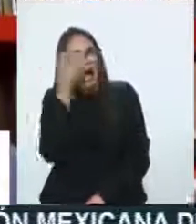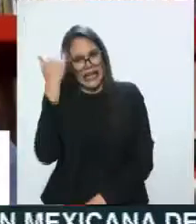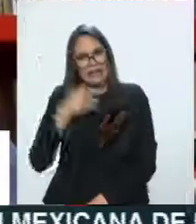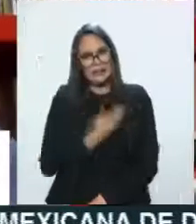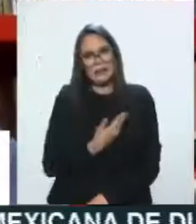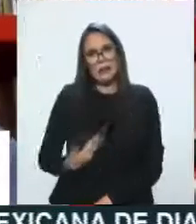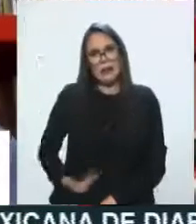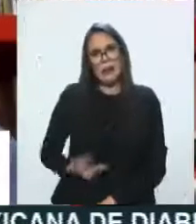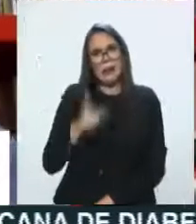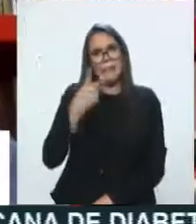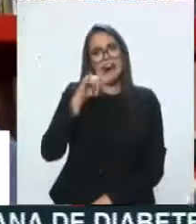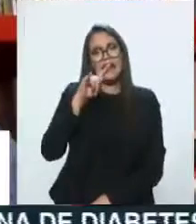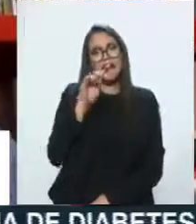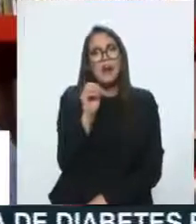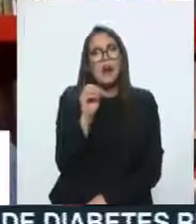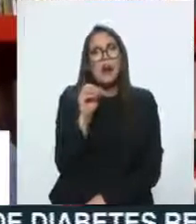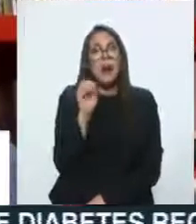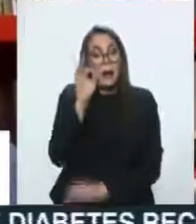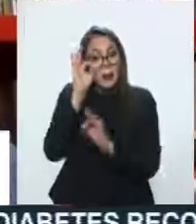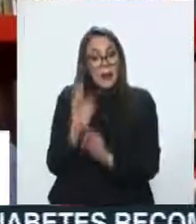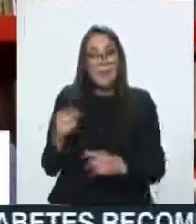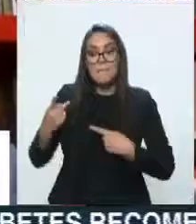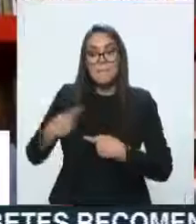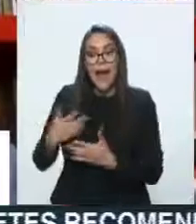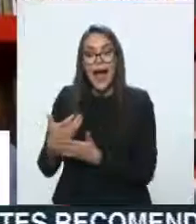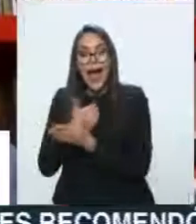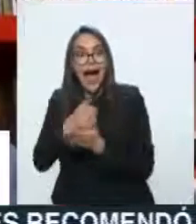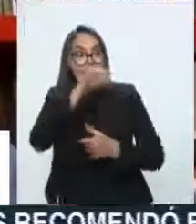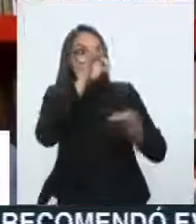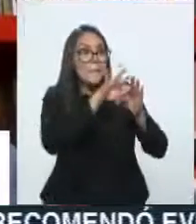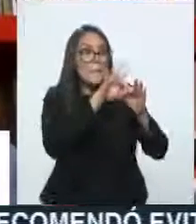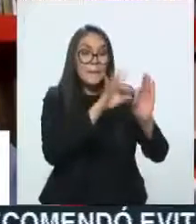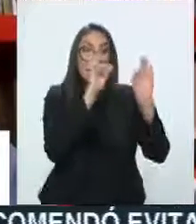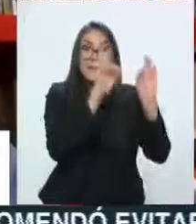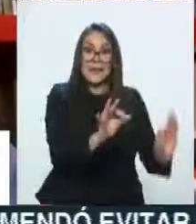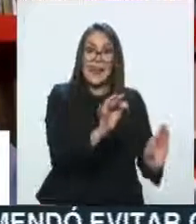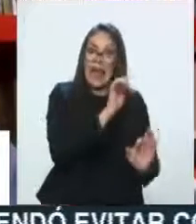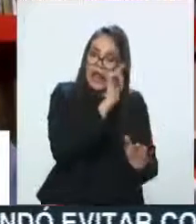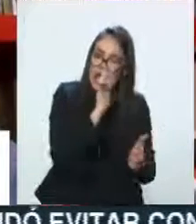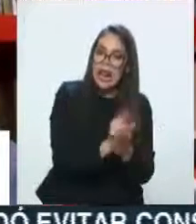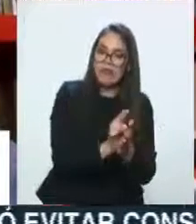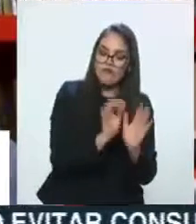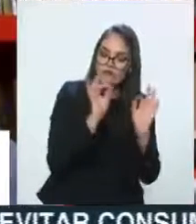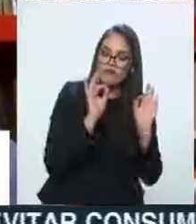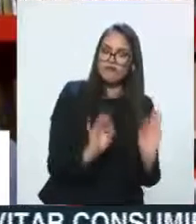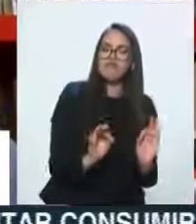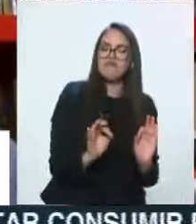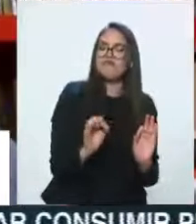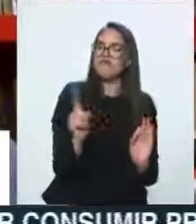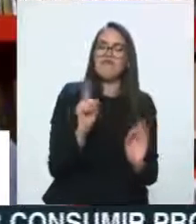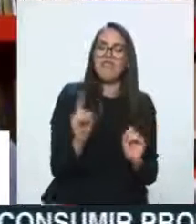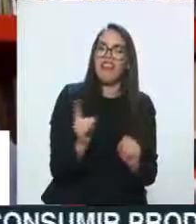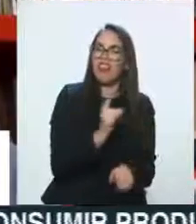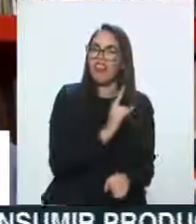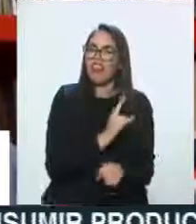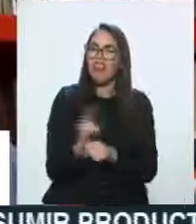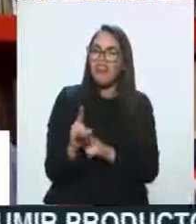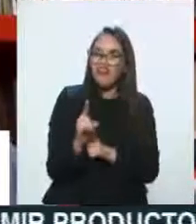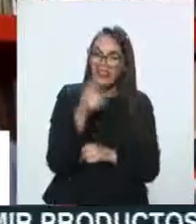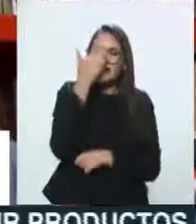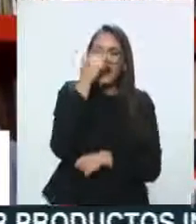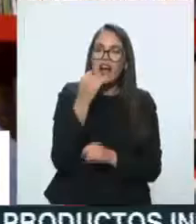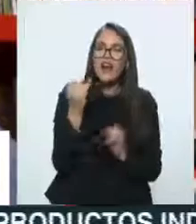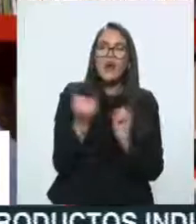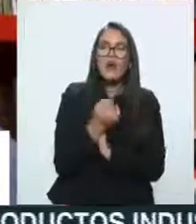habían llevado al poder, pero también tenía toda una parte de unos poderes fácticos, como le dicen, que